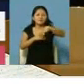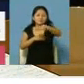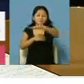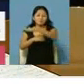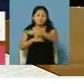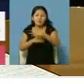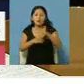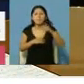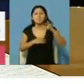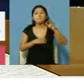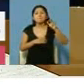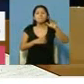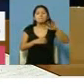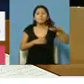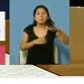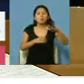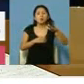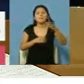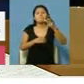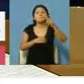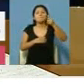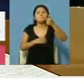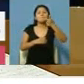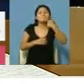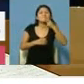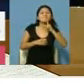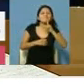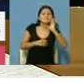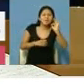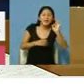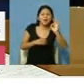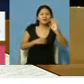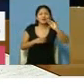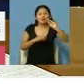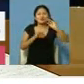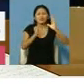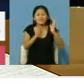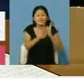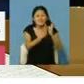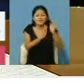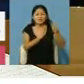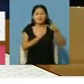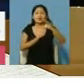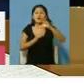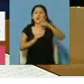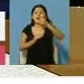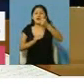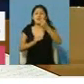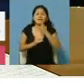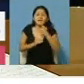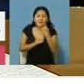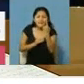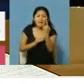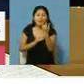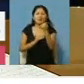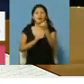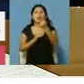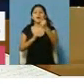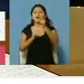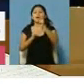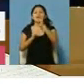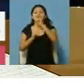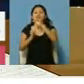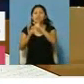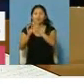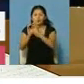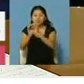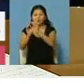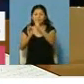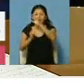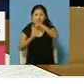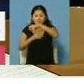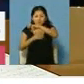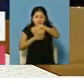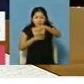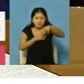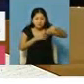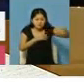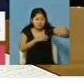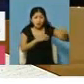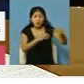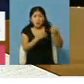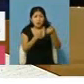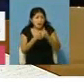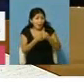Pasto Chico, Puesto Sey, Huáncar, Catua, Susques. Cauchari, que nos va a permitir a los